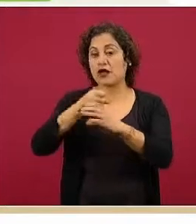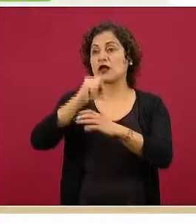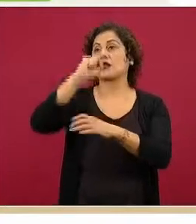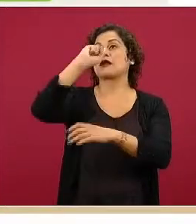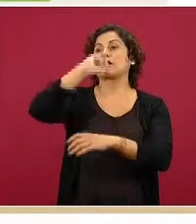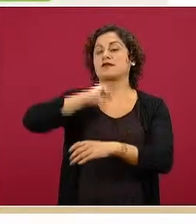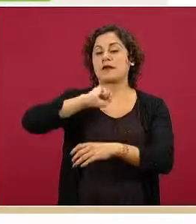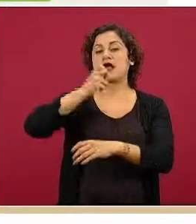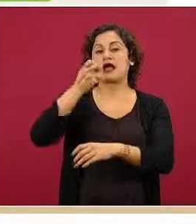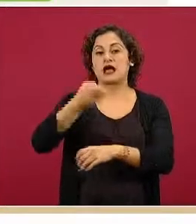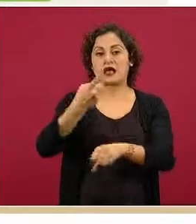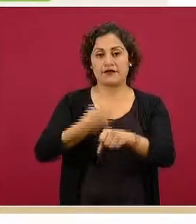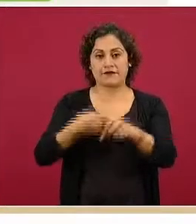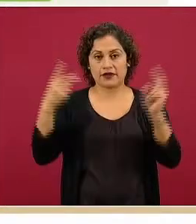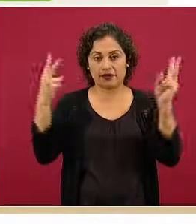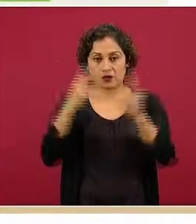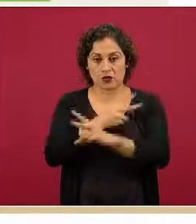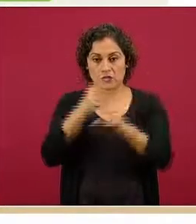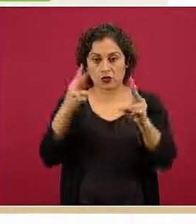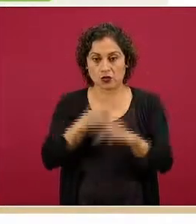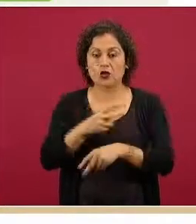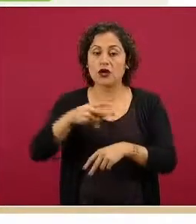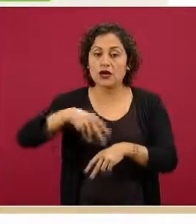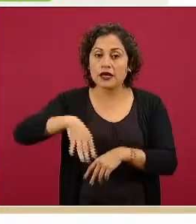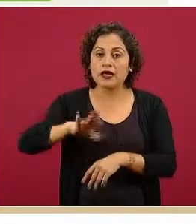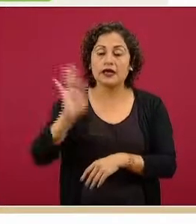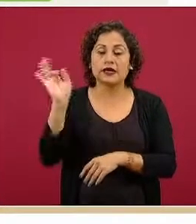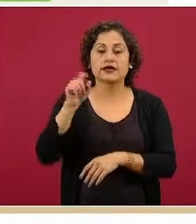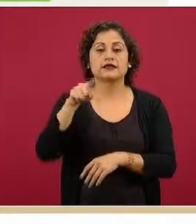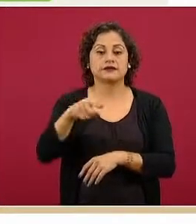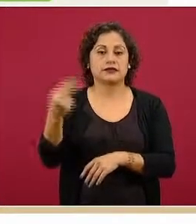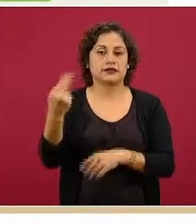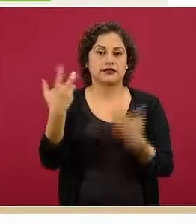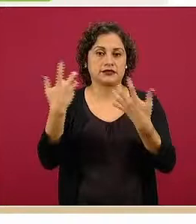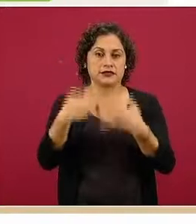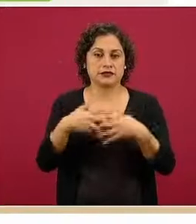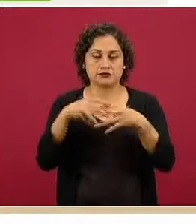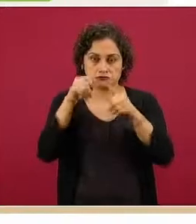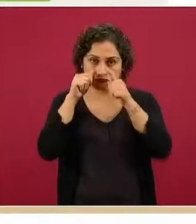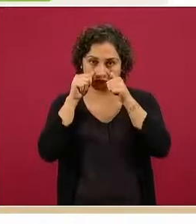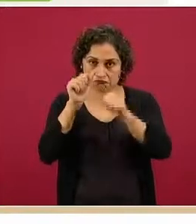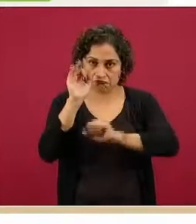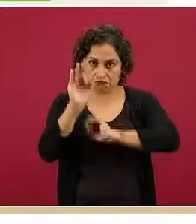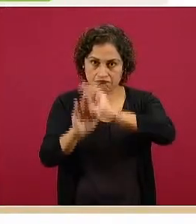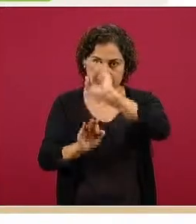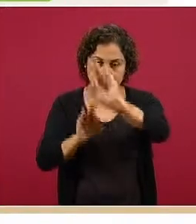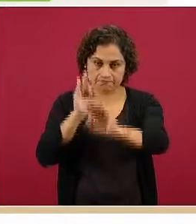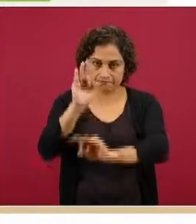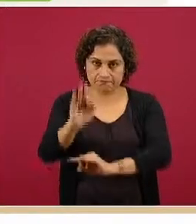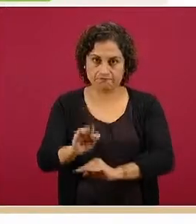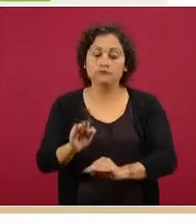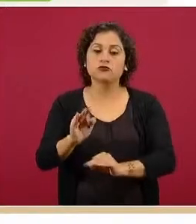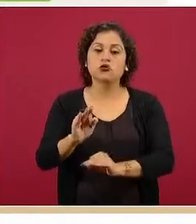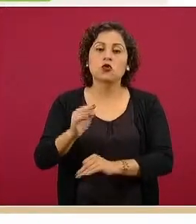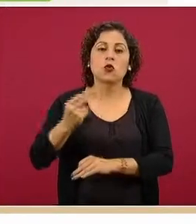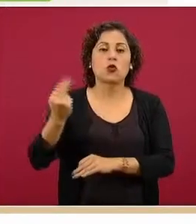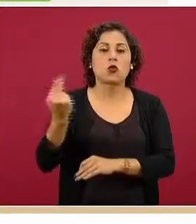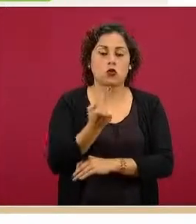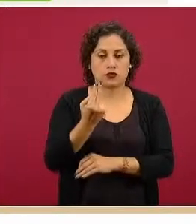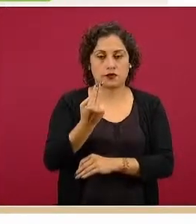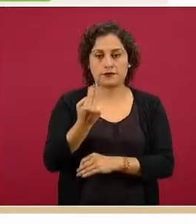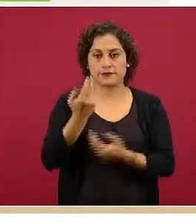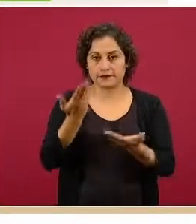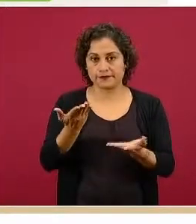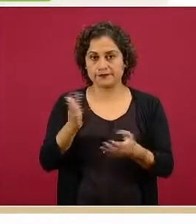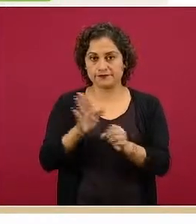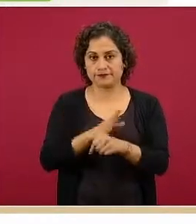tienen una infección respiratoria aguda grave y que requieren de cuidados críticos, de cuidados intensivos, y que por lo